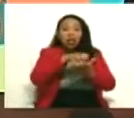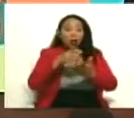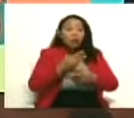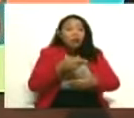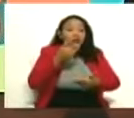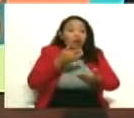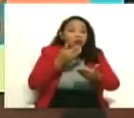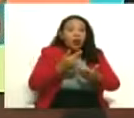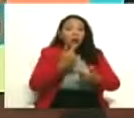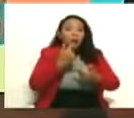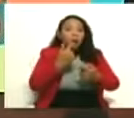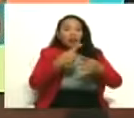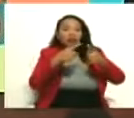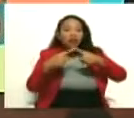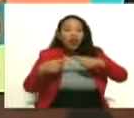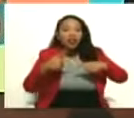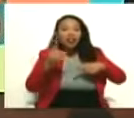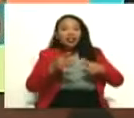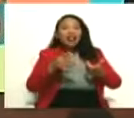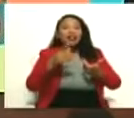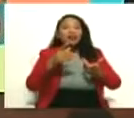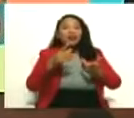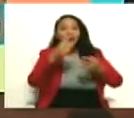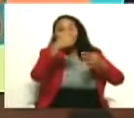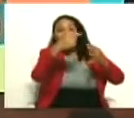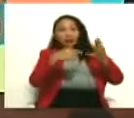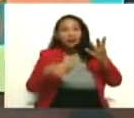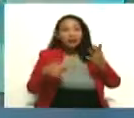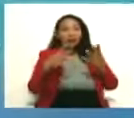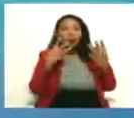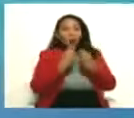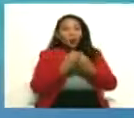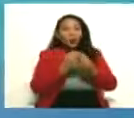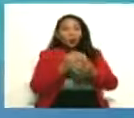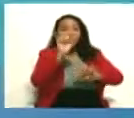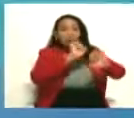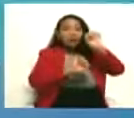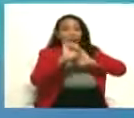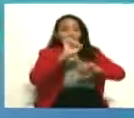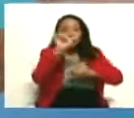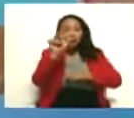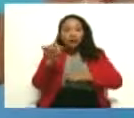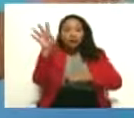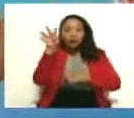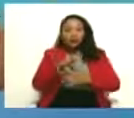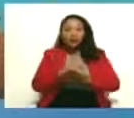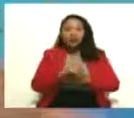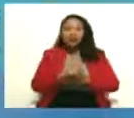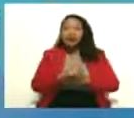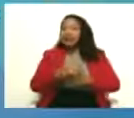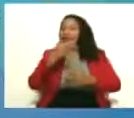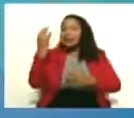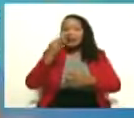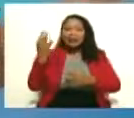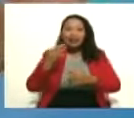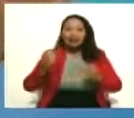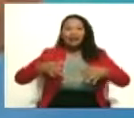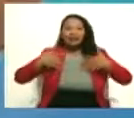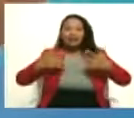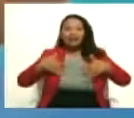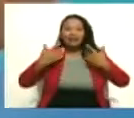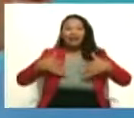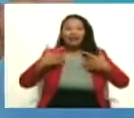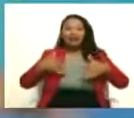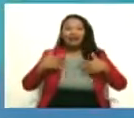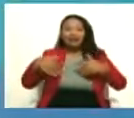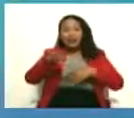en Carabobo con las panelistas de San Joaquín y todos los muchachos defendiendo el Esequibo, y de verdad que ha sido bastante emocionante conectar